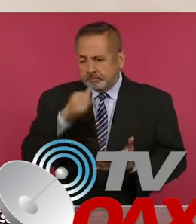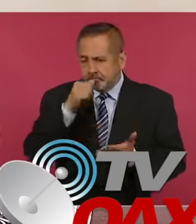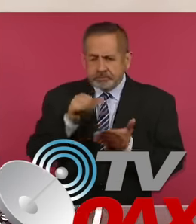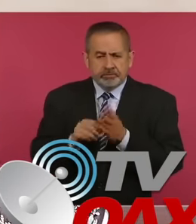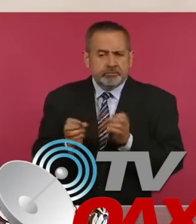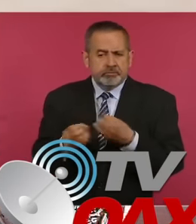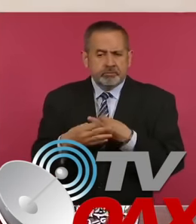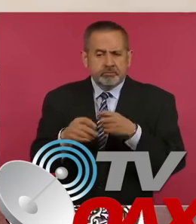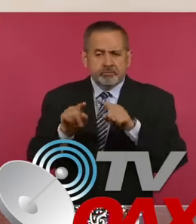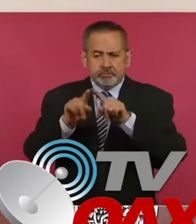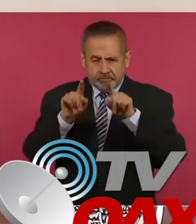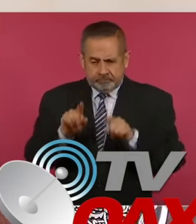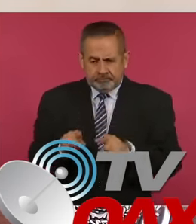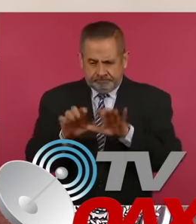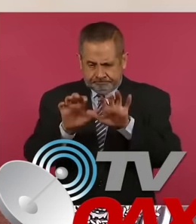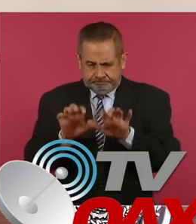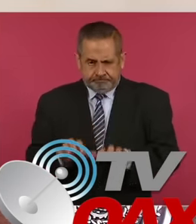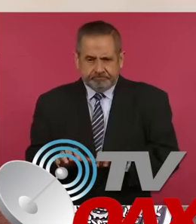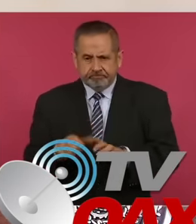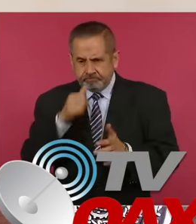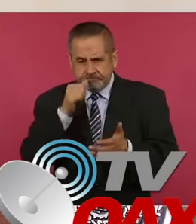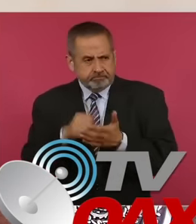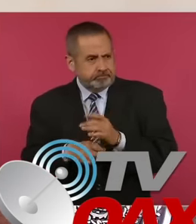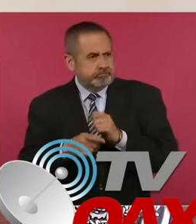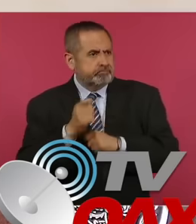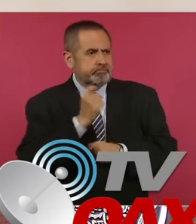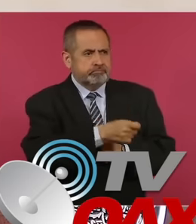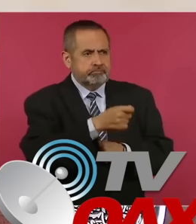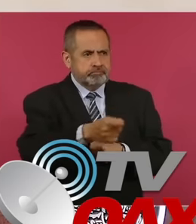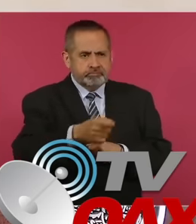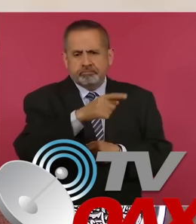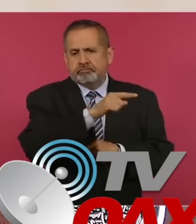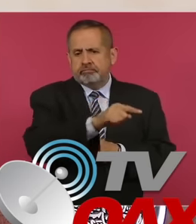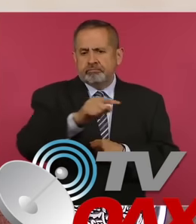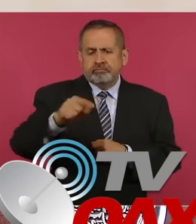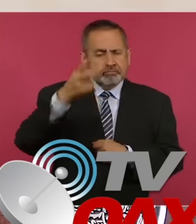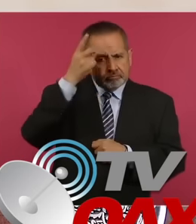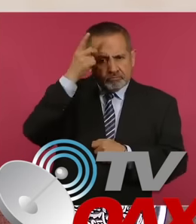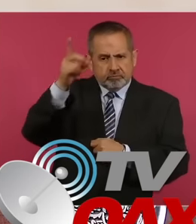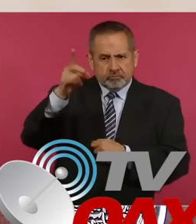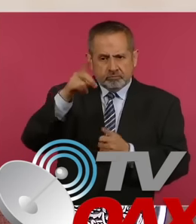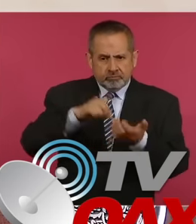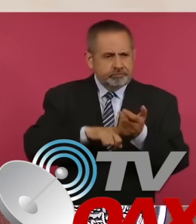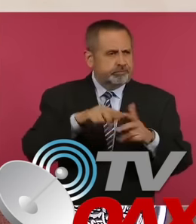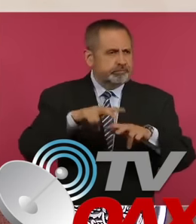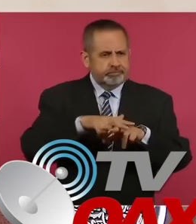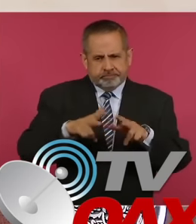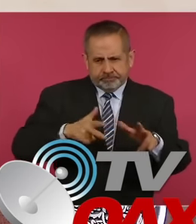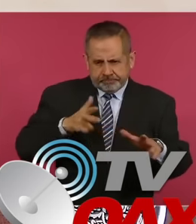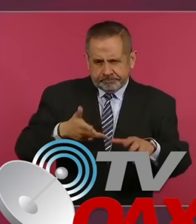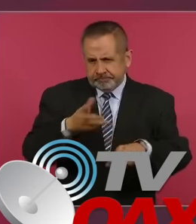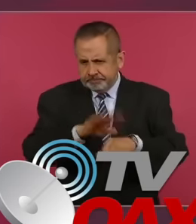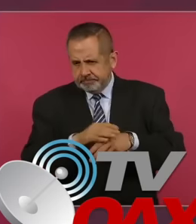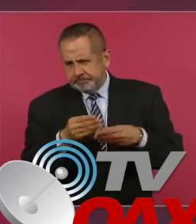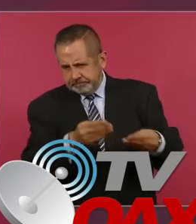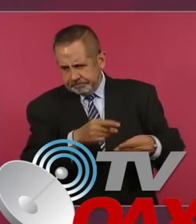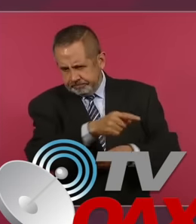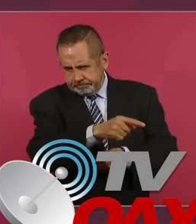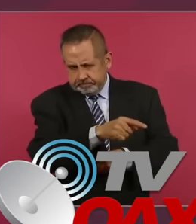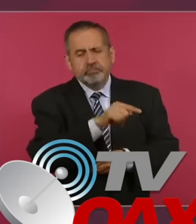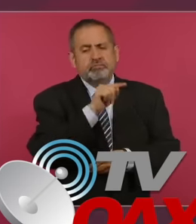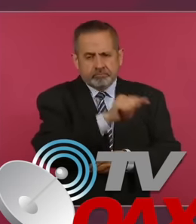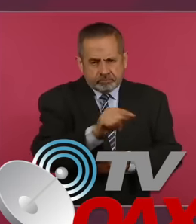oficios para invitar a los concesionarios a dialogar sobre este